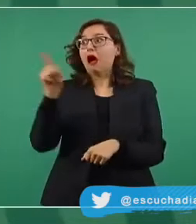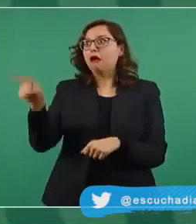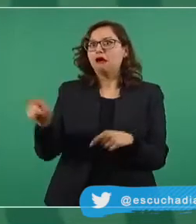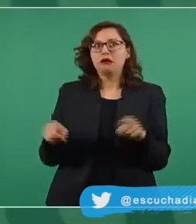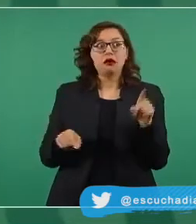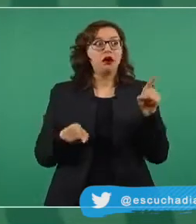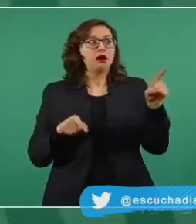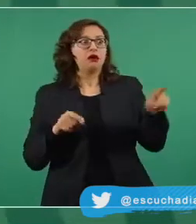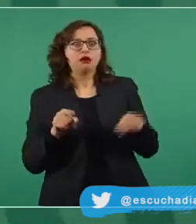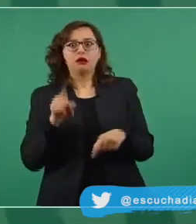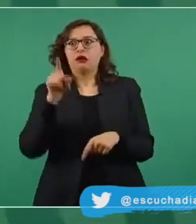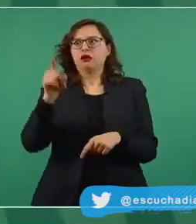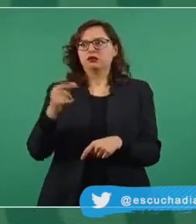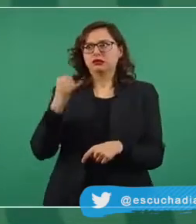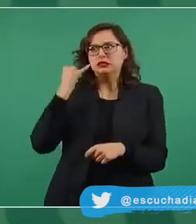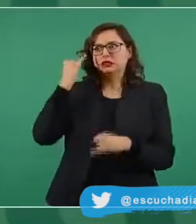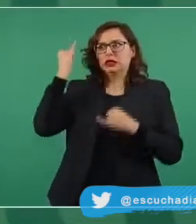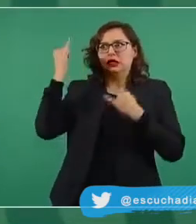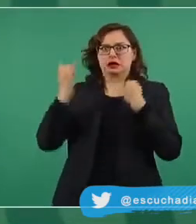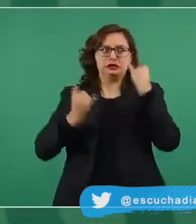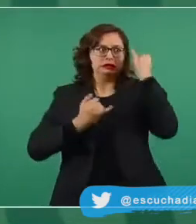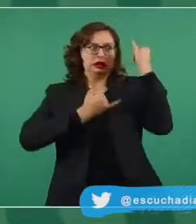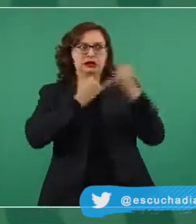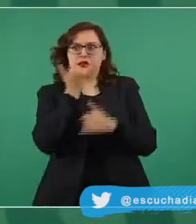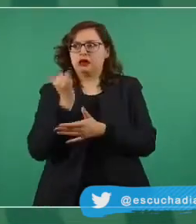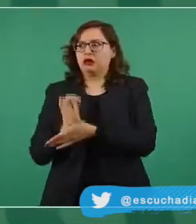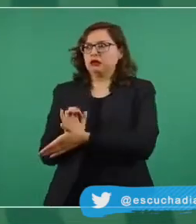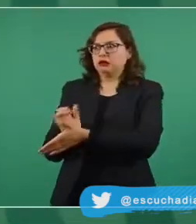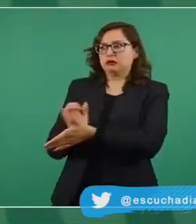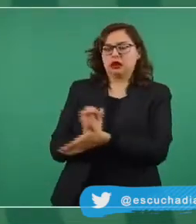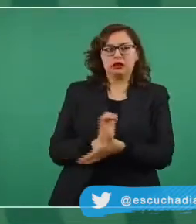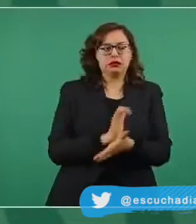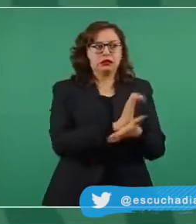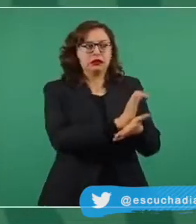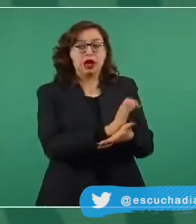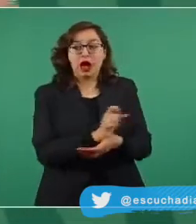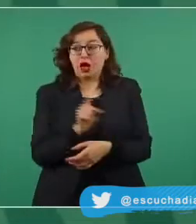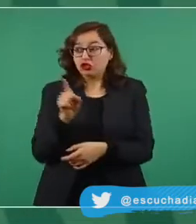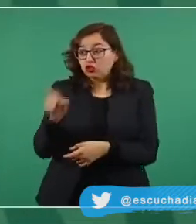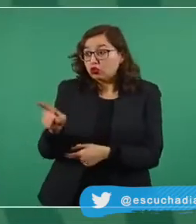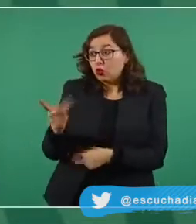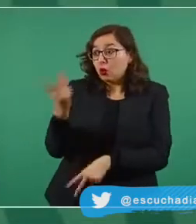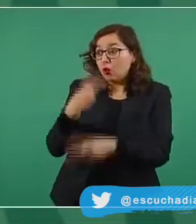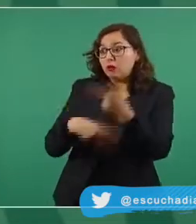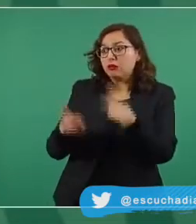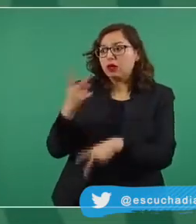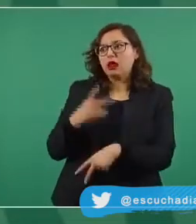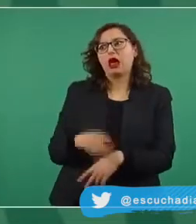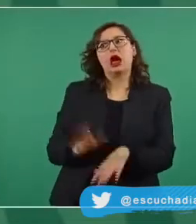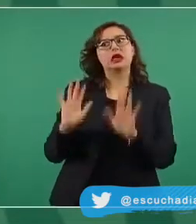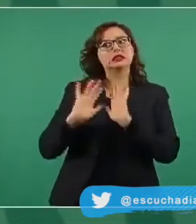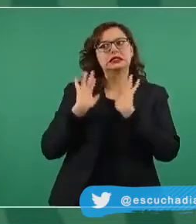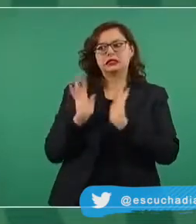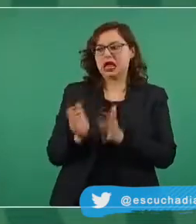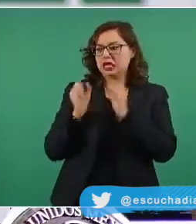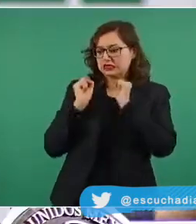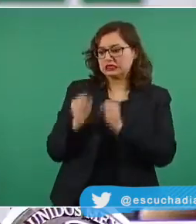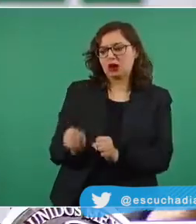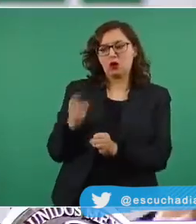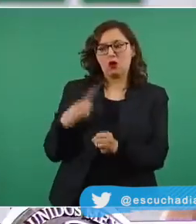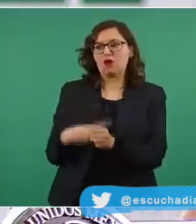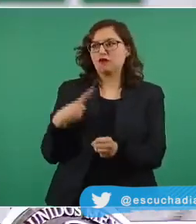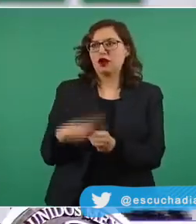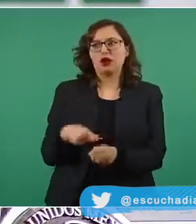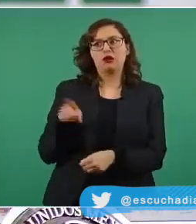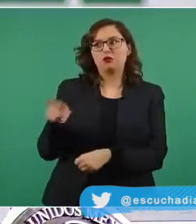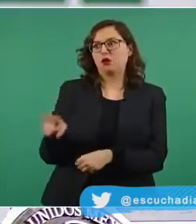que existe disponibilidad de 83% en camas generales y de 85% en camas con ventilador. Y finalmente